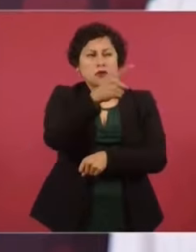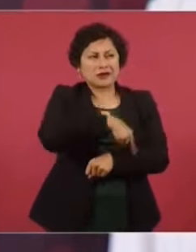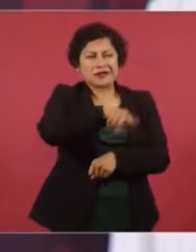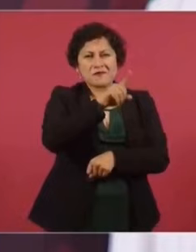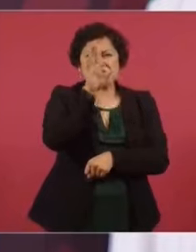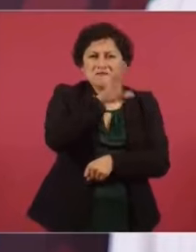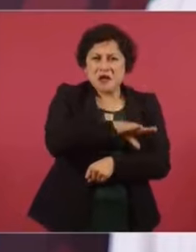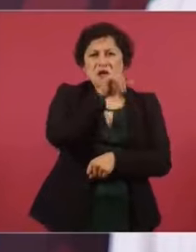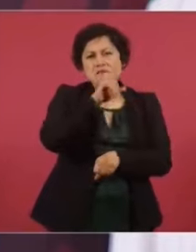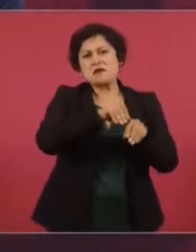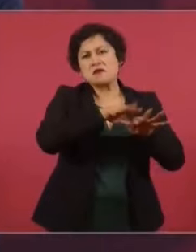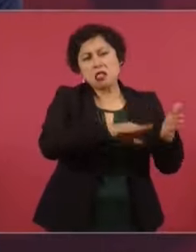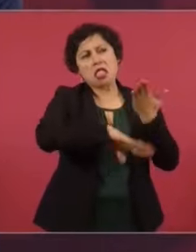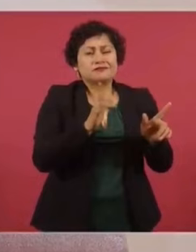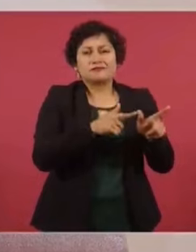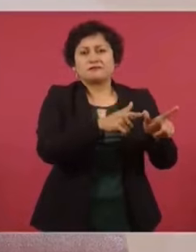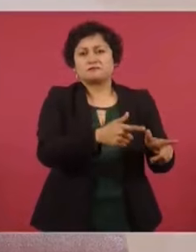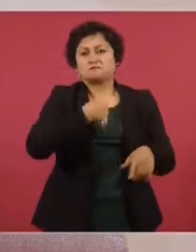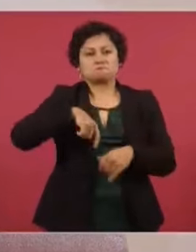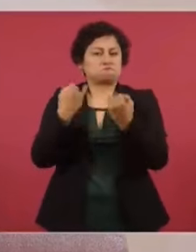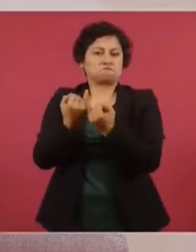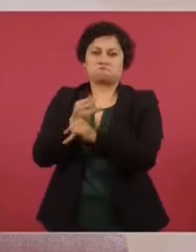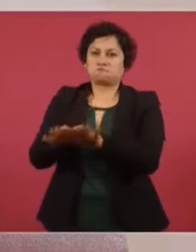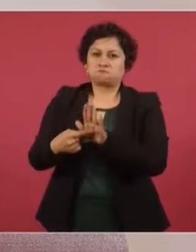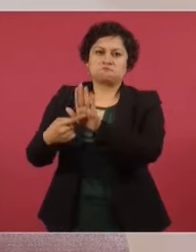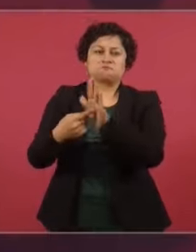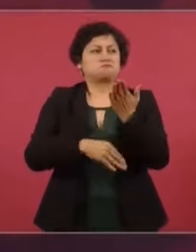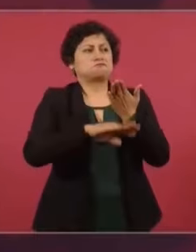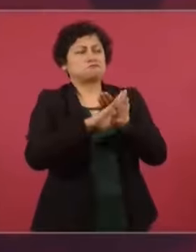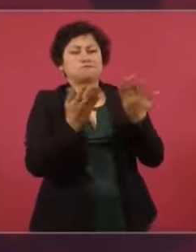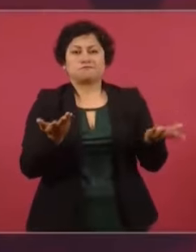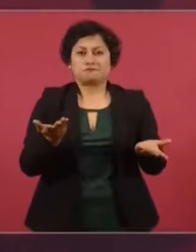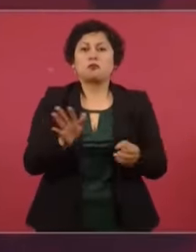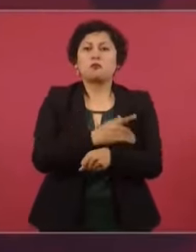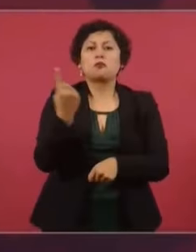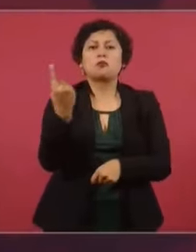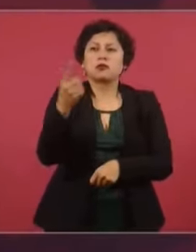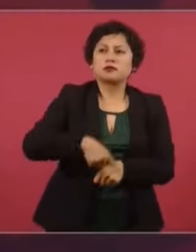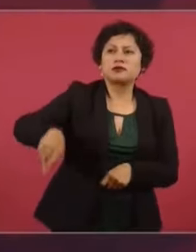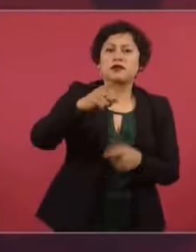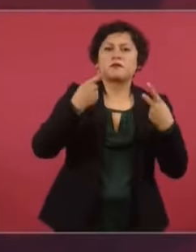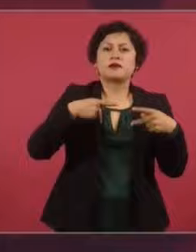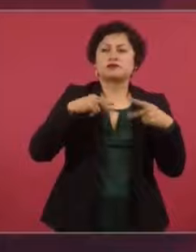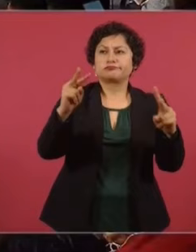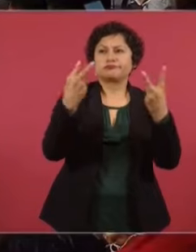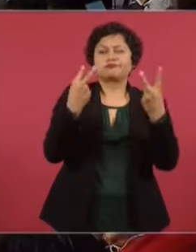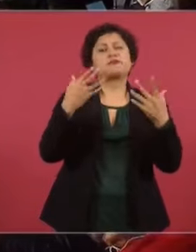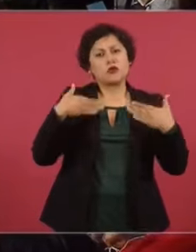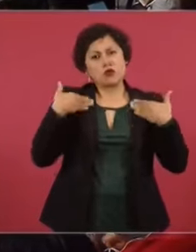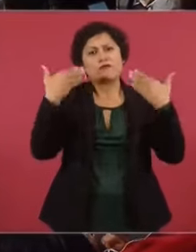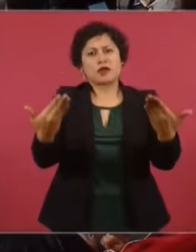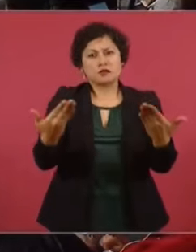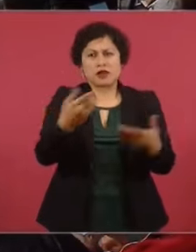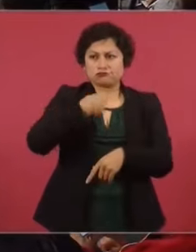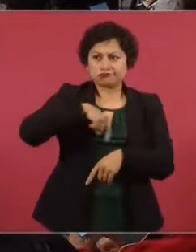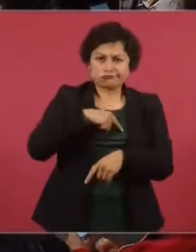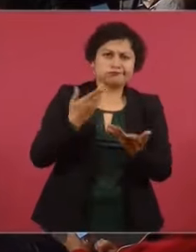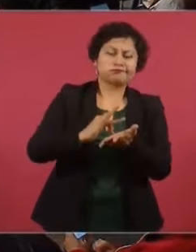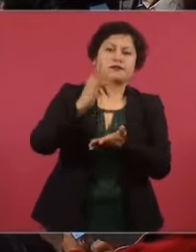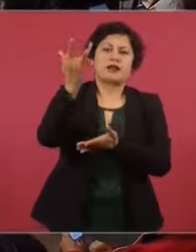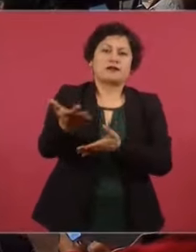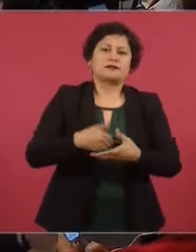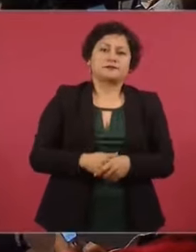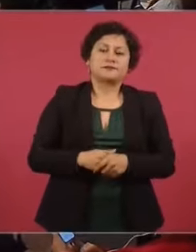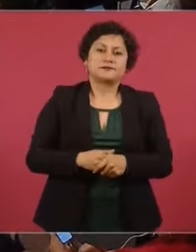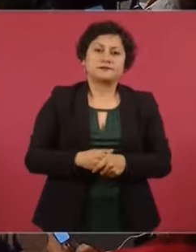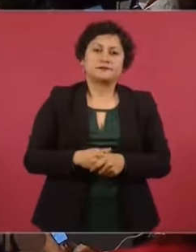No ha funcionado, porque la gente nos tiene confianza y les agradecemos mucho el